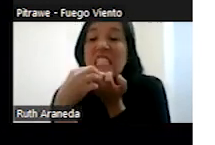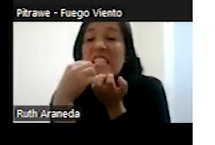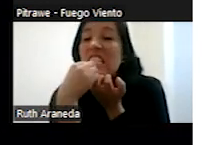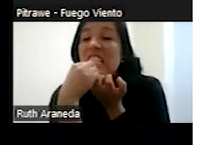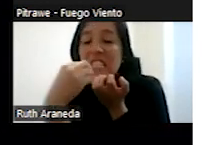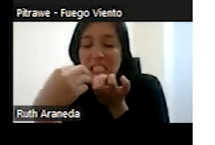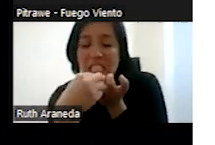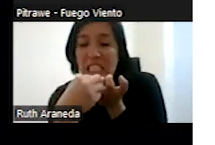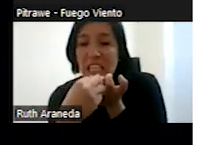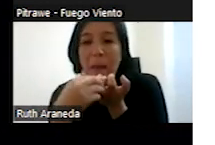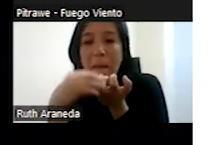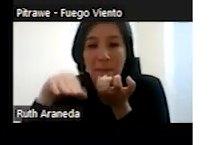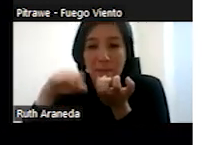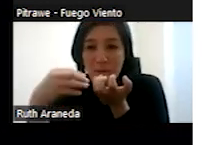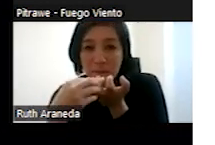con los piercing actuales,